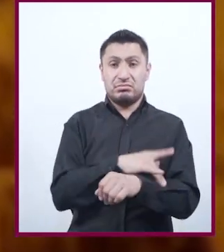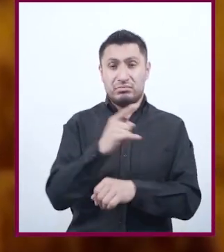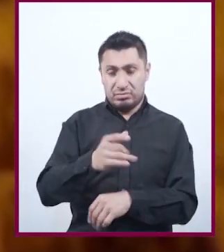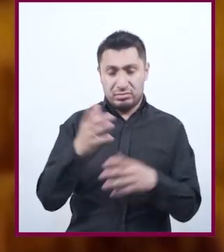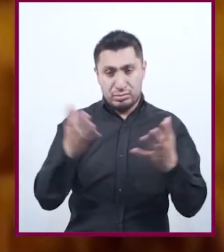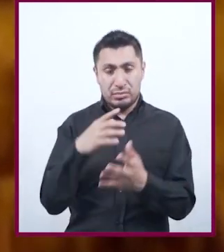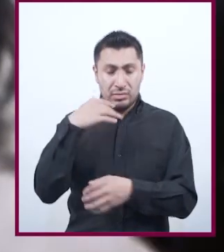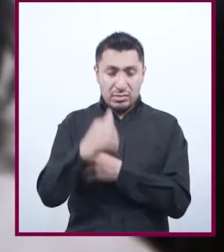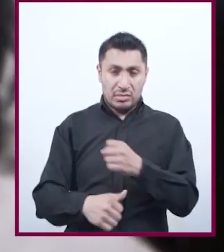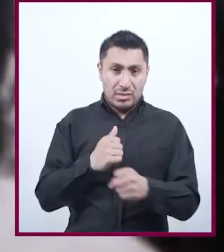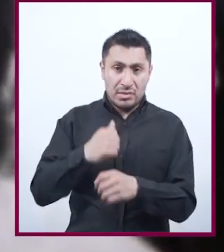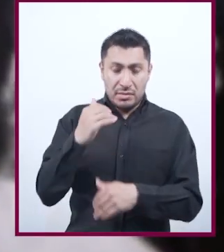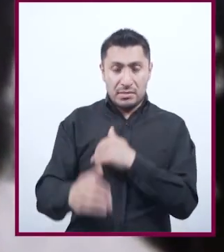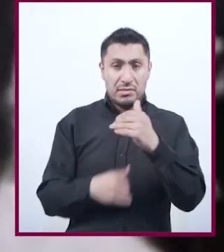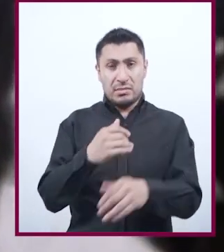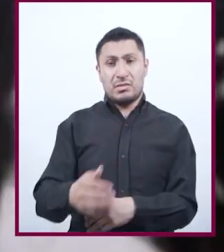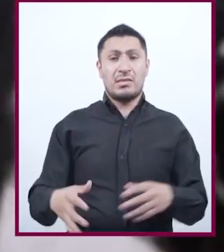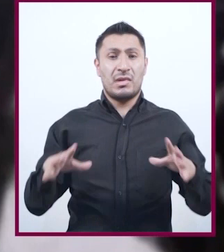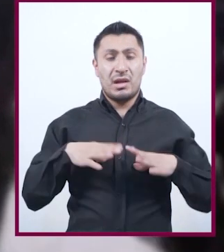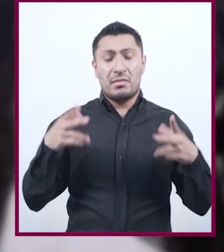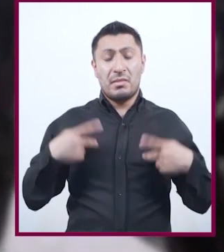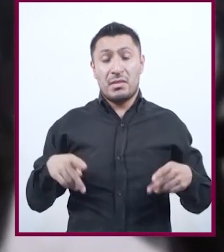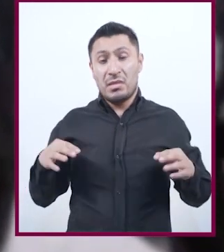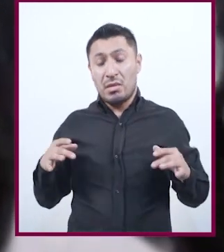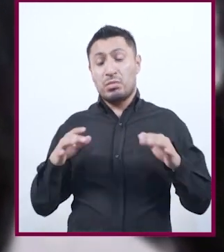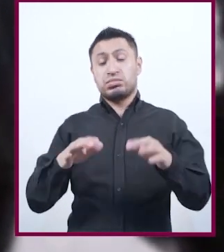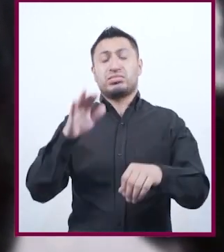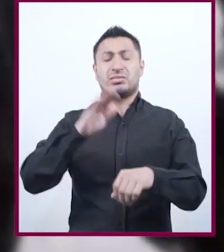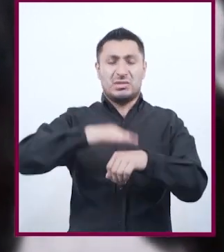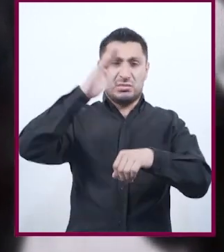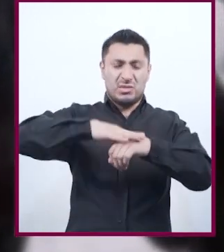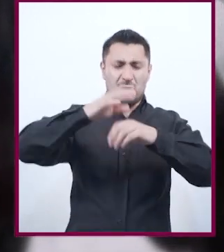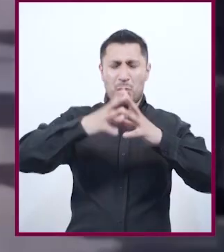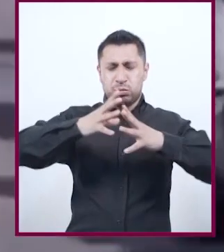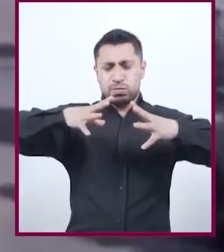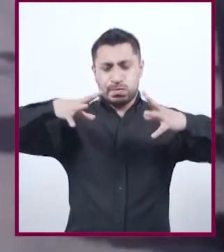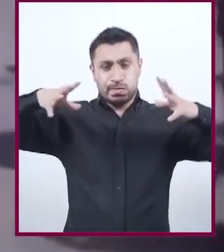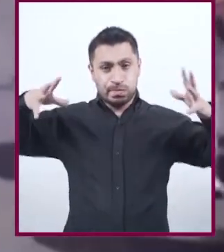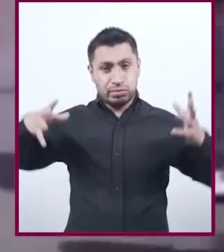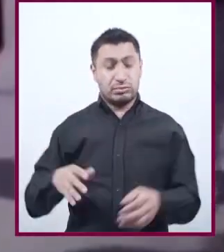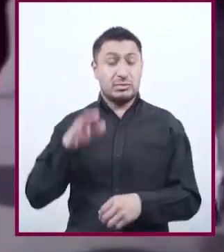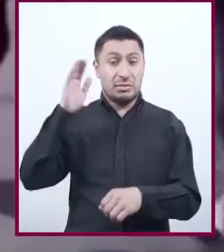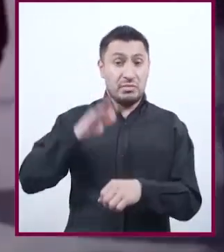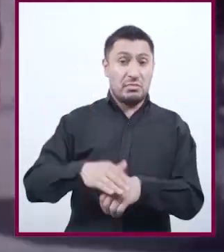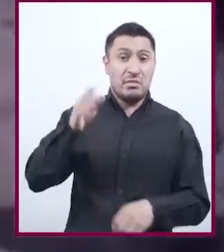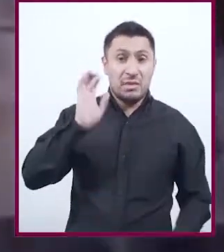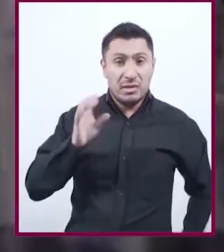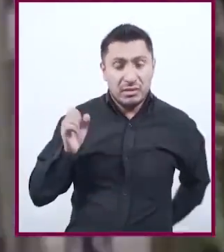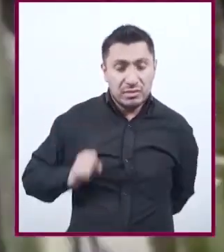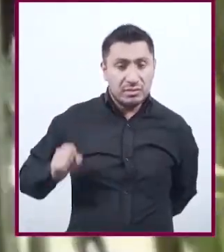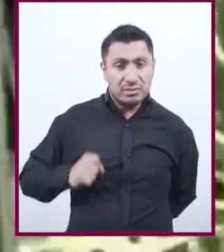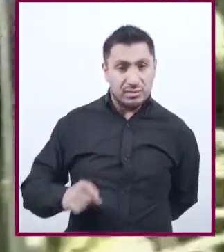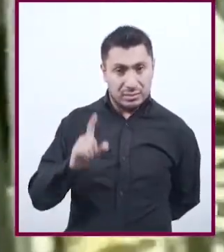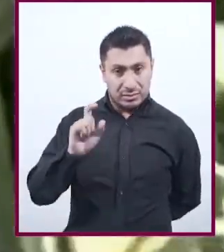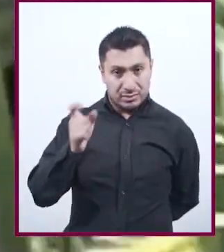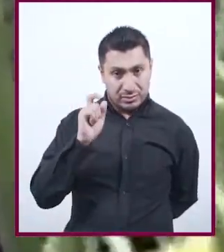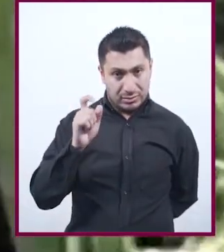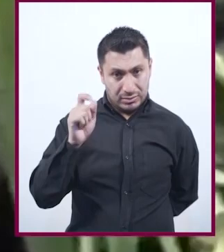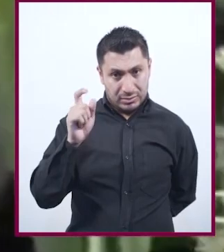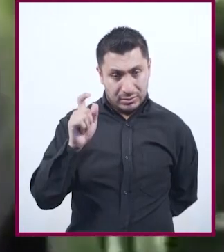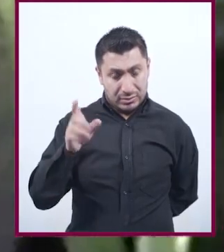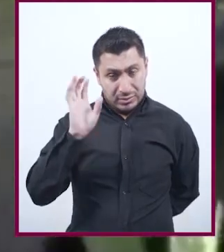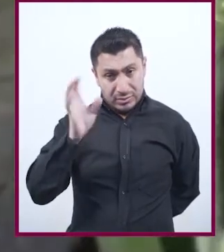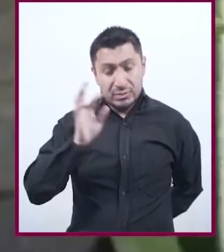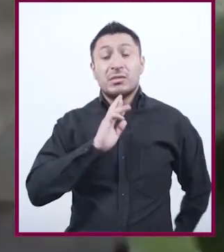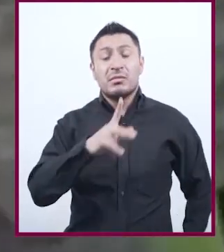público cada vez más numeroso, sobre todo a partir del siglo XX, cuando mejoraron las telecomunicaciones y el transporte público